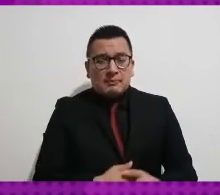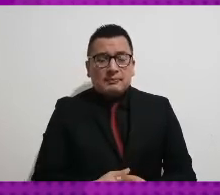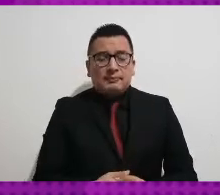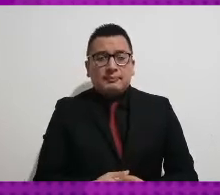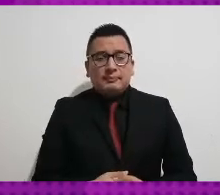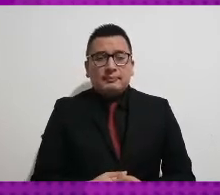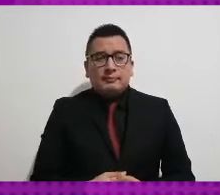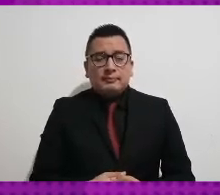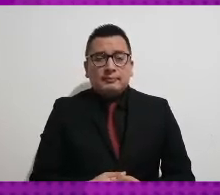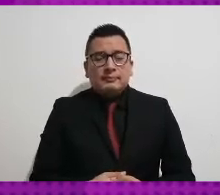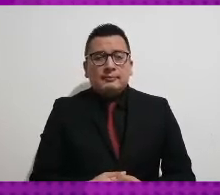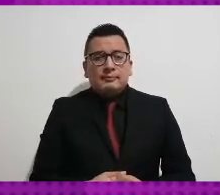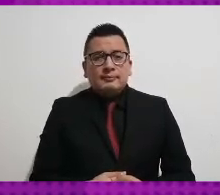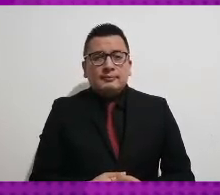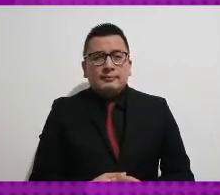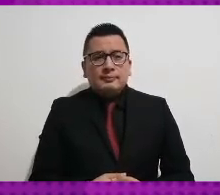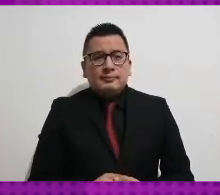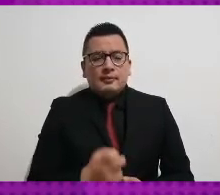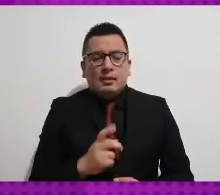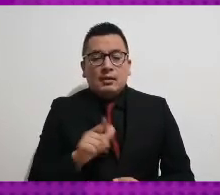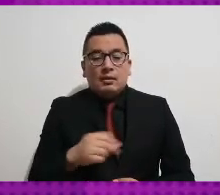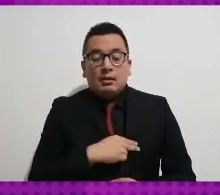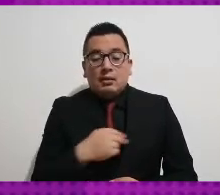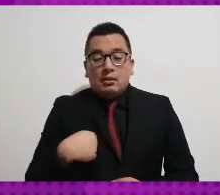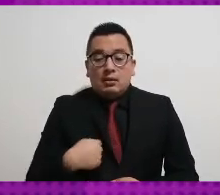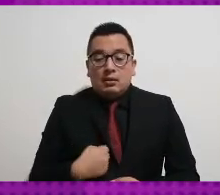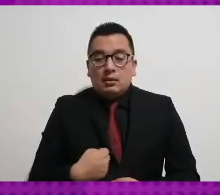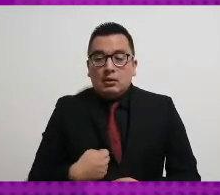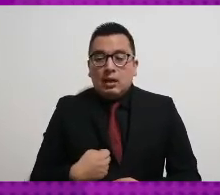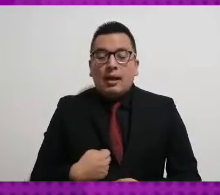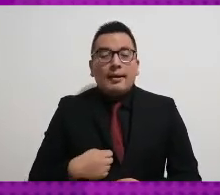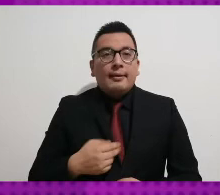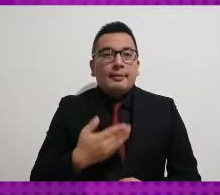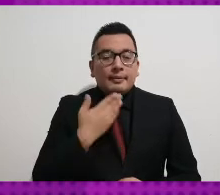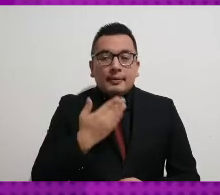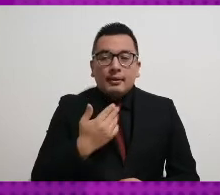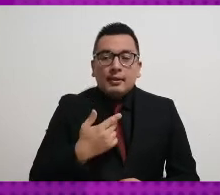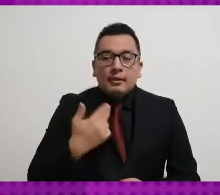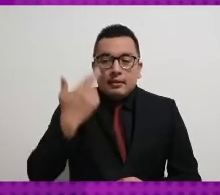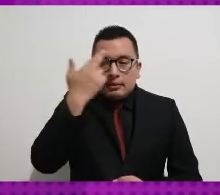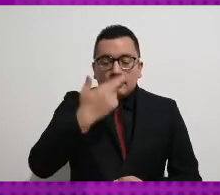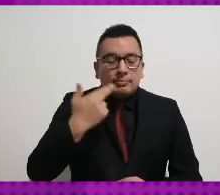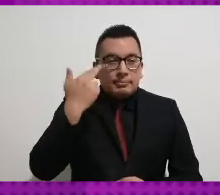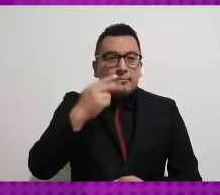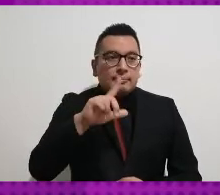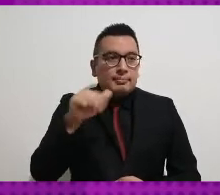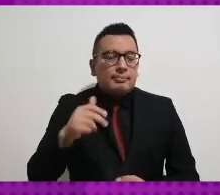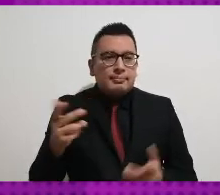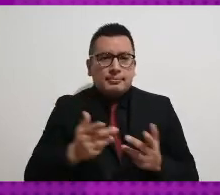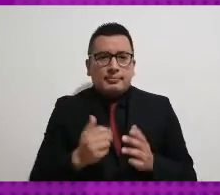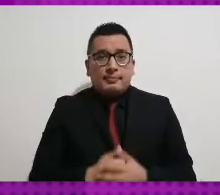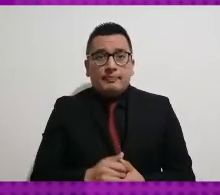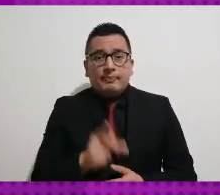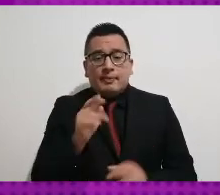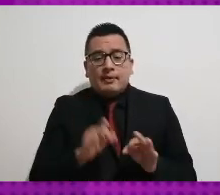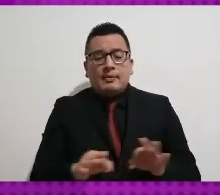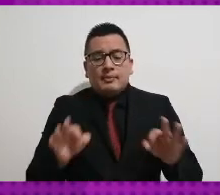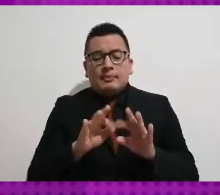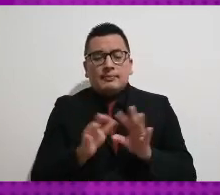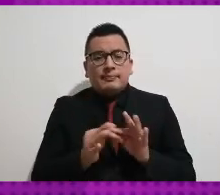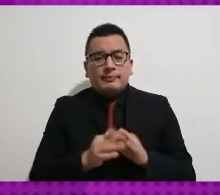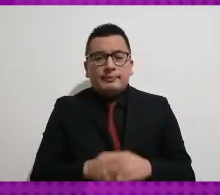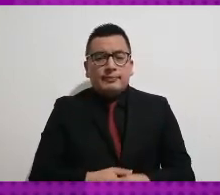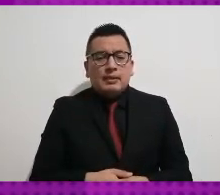queja o una denuncia ante este órgano interno de control y nosotros darle trámite como a derecho corresponde. Pero es